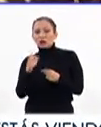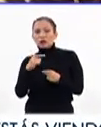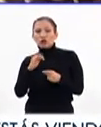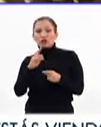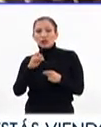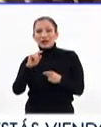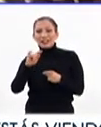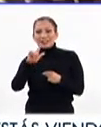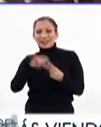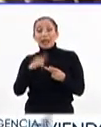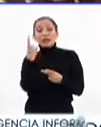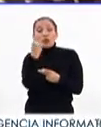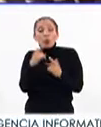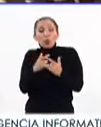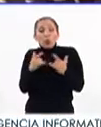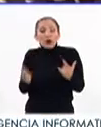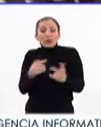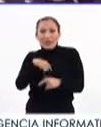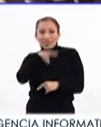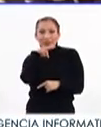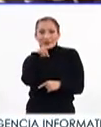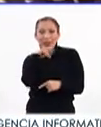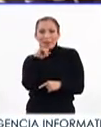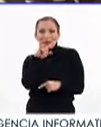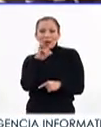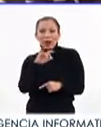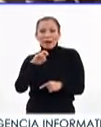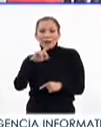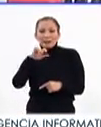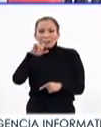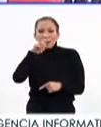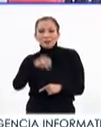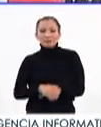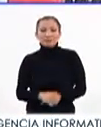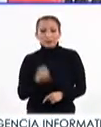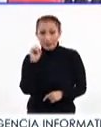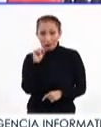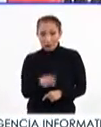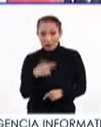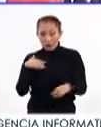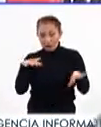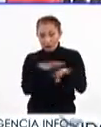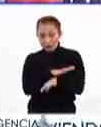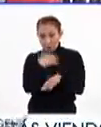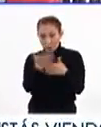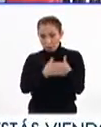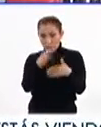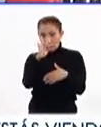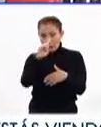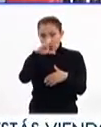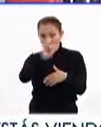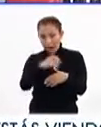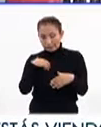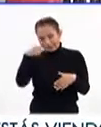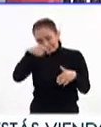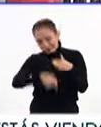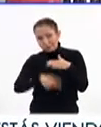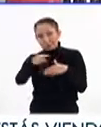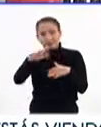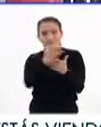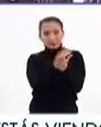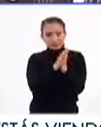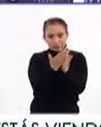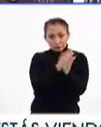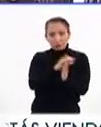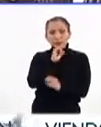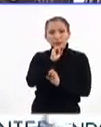Rosario Castellanos y Un cuento de Navidad de Emilio Carballido. Como parte de los cambios que habrá en el Fondo de Cultura Económica, la